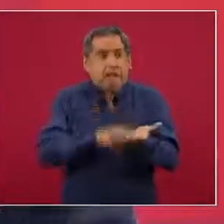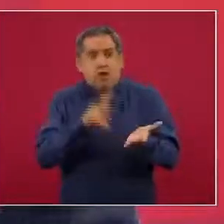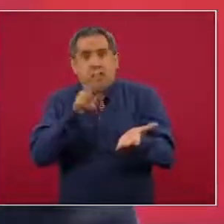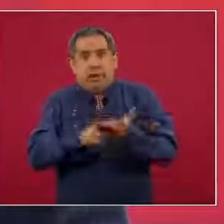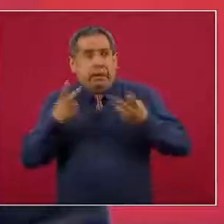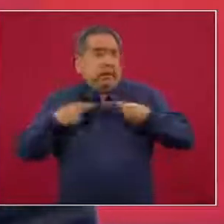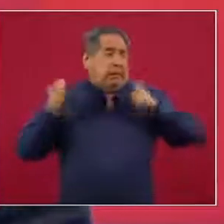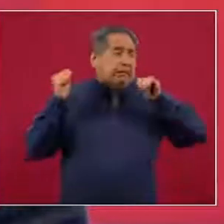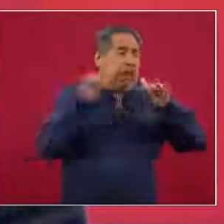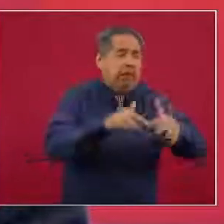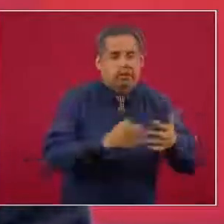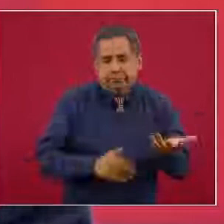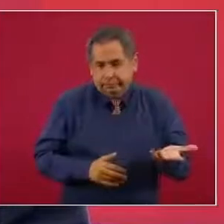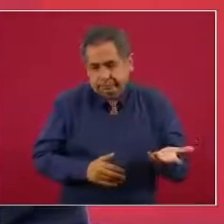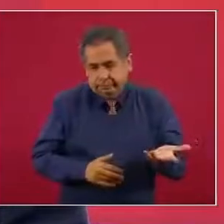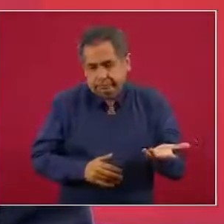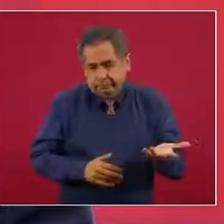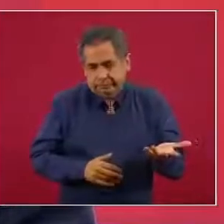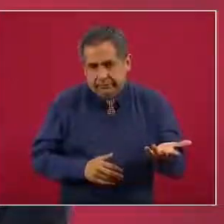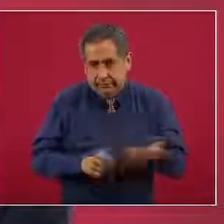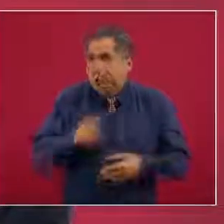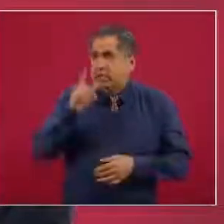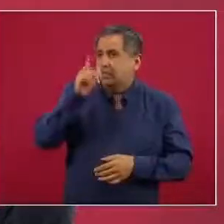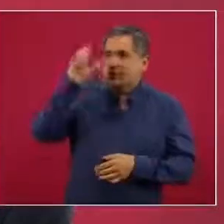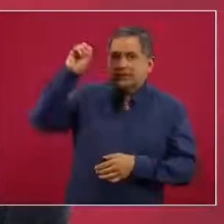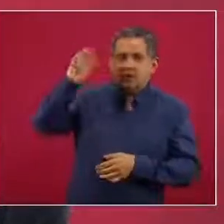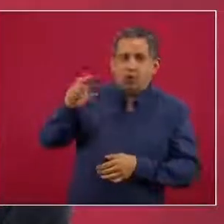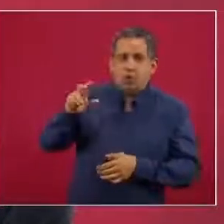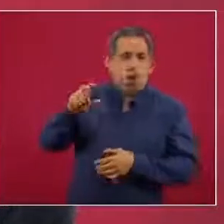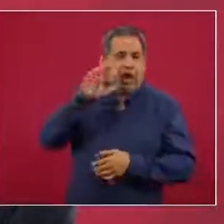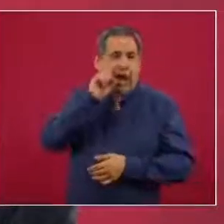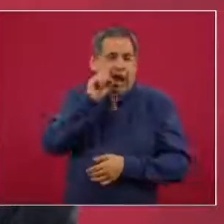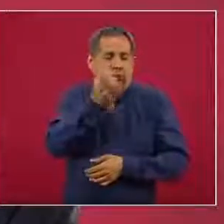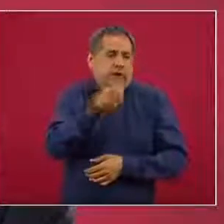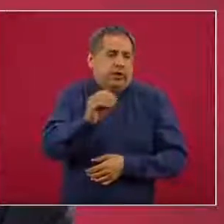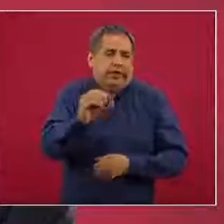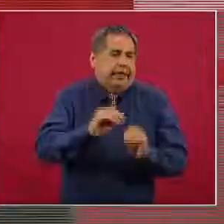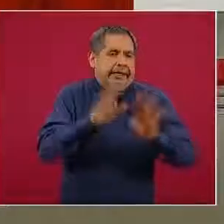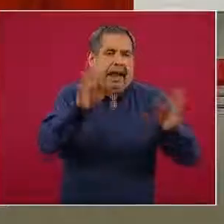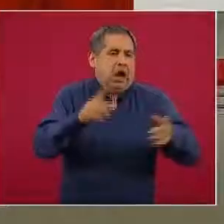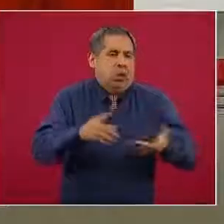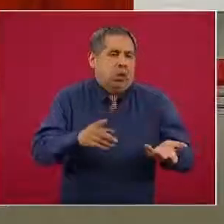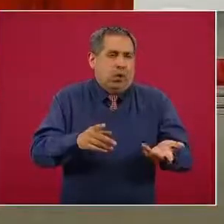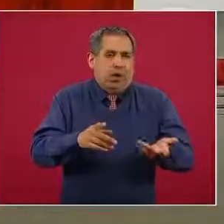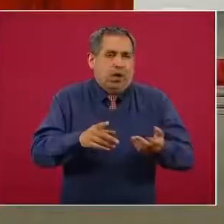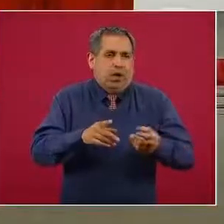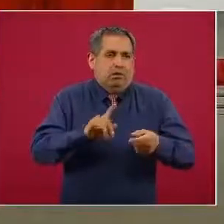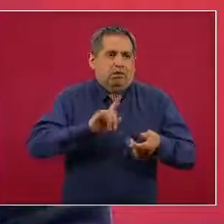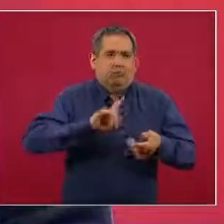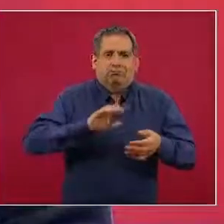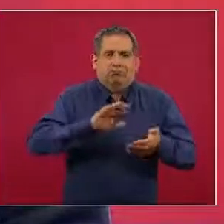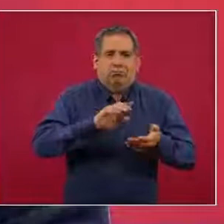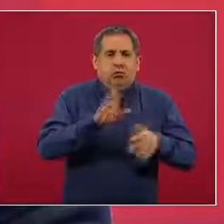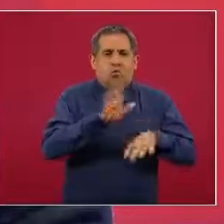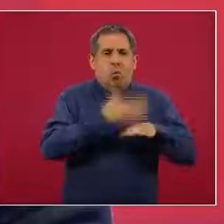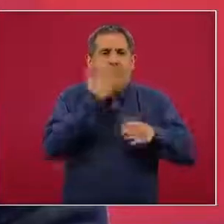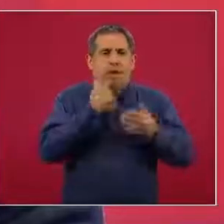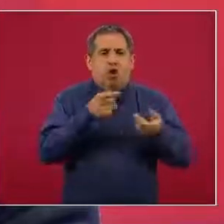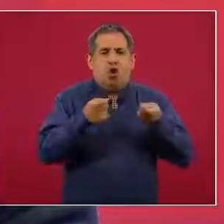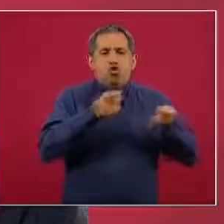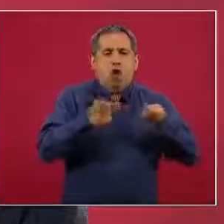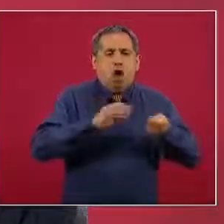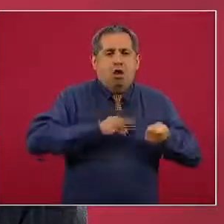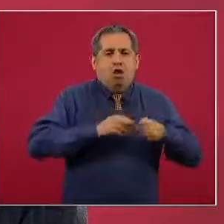personas, si esto está ocurriendo en semáforos naranja, evidentemente no se está logrando tener un control de acuerdo a